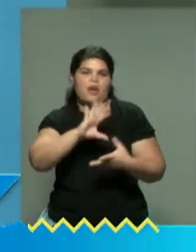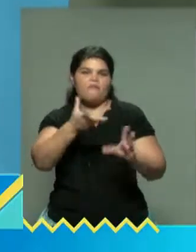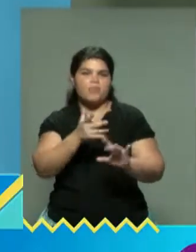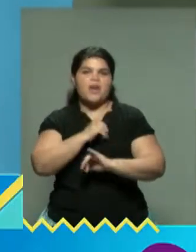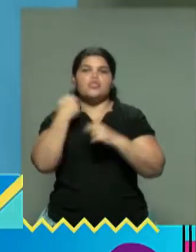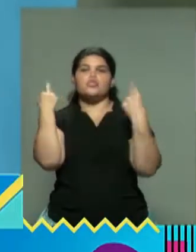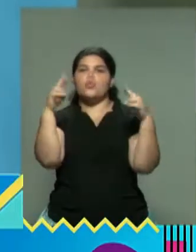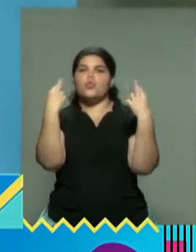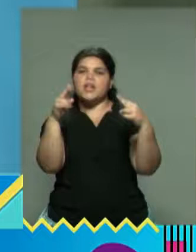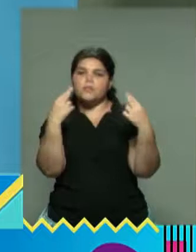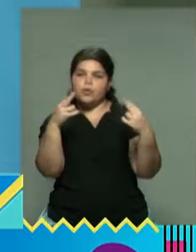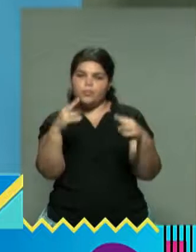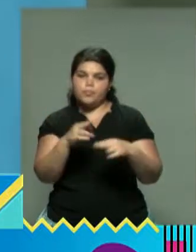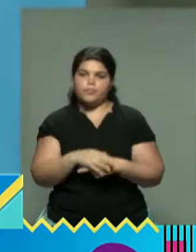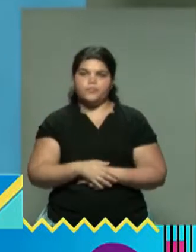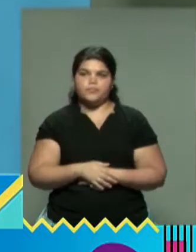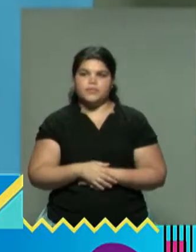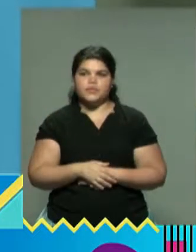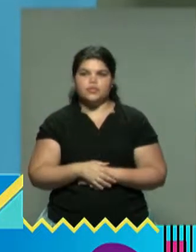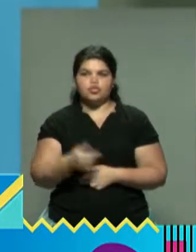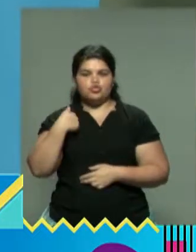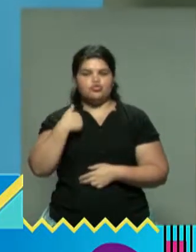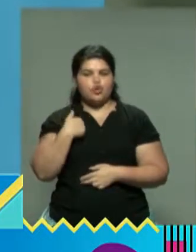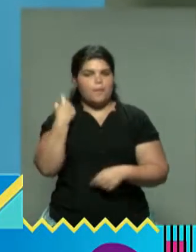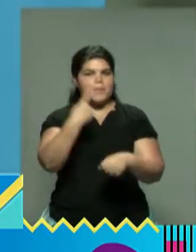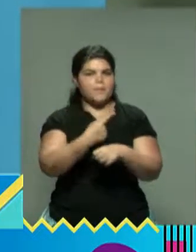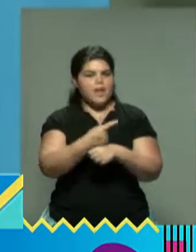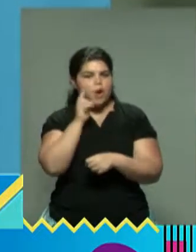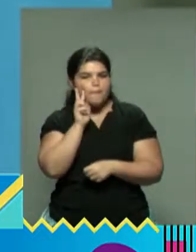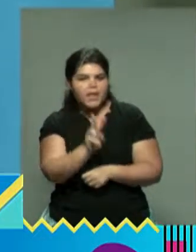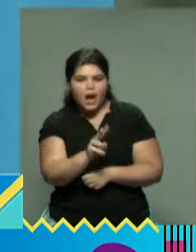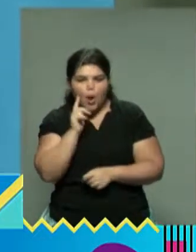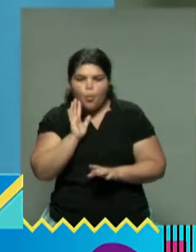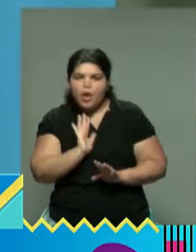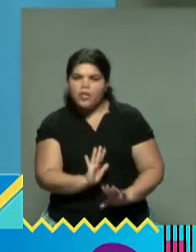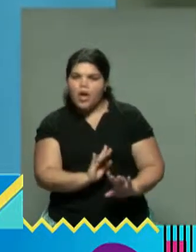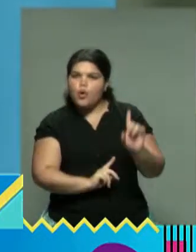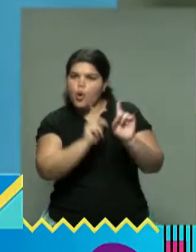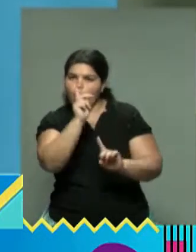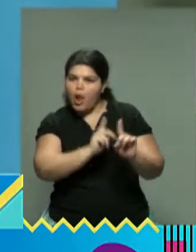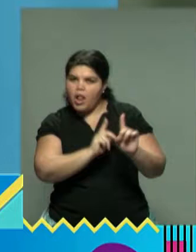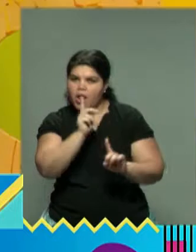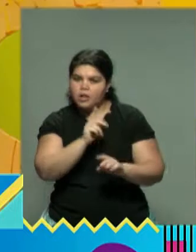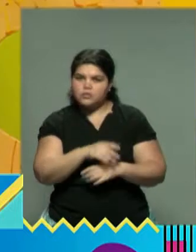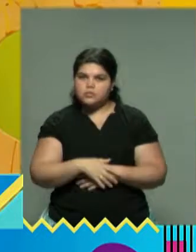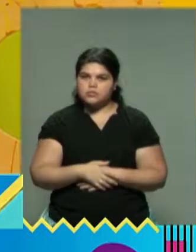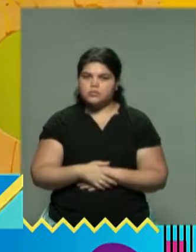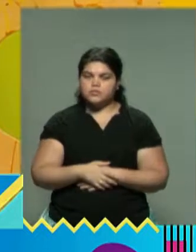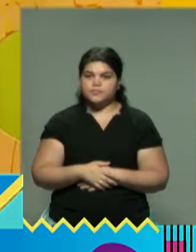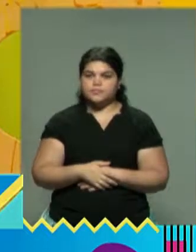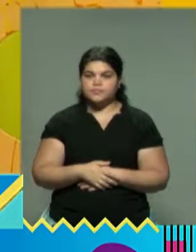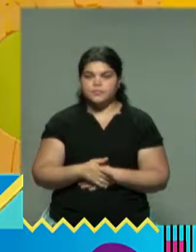como algo que voy a ir a hacer, sí. ¿Qué me tengo que fijar? ¿Cuáles son los controles? Mira, en